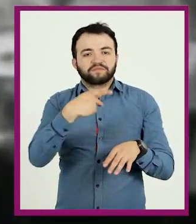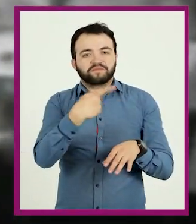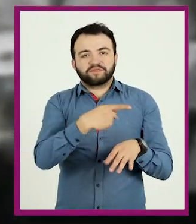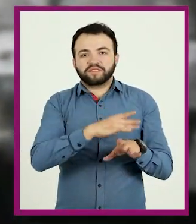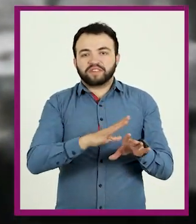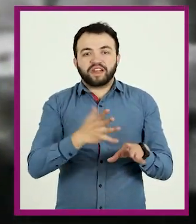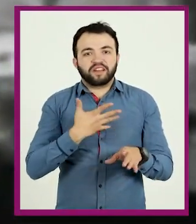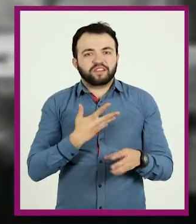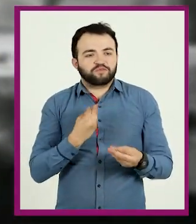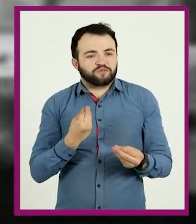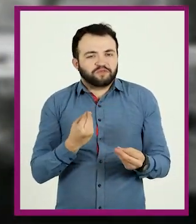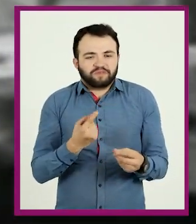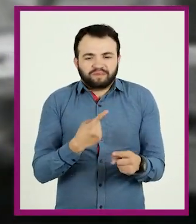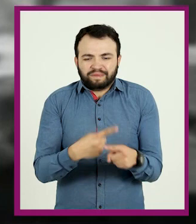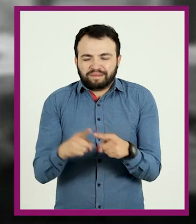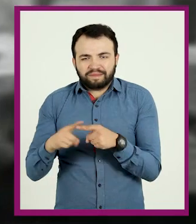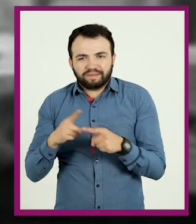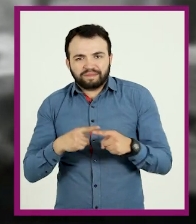musical.